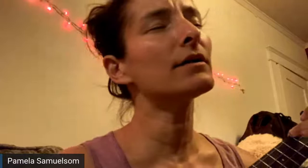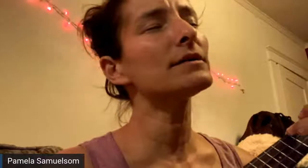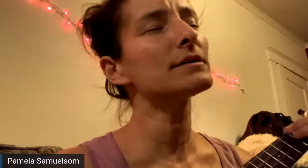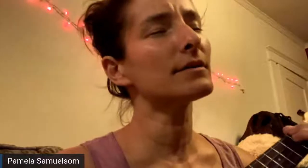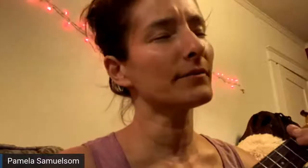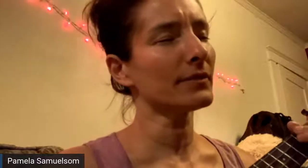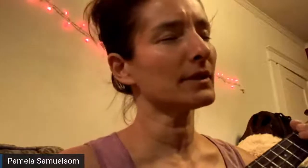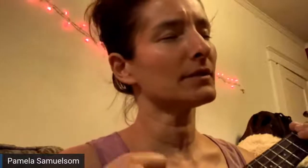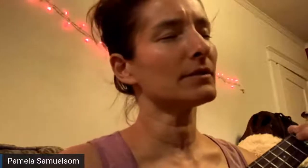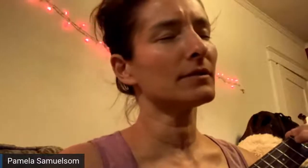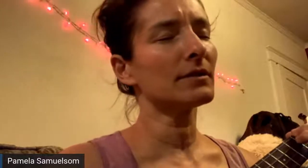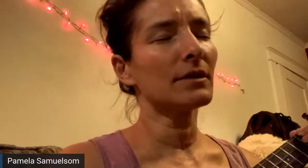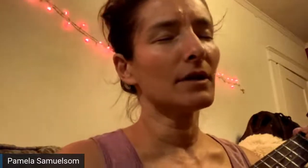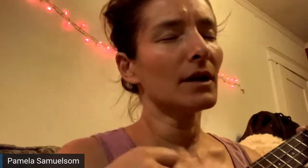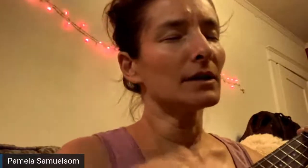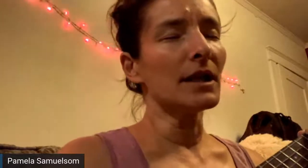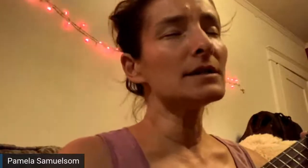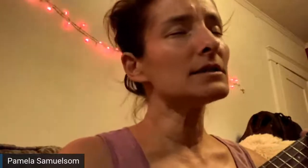madrugadoras.